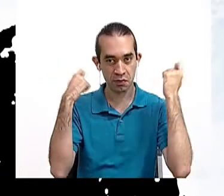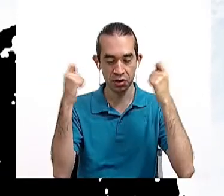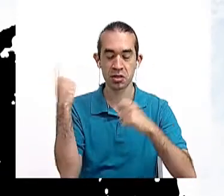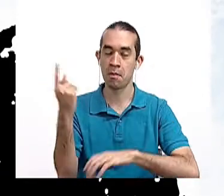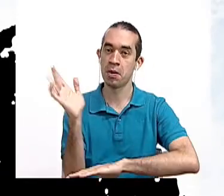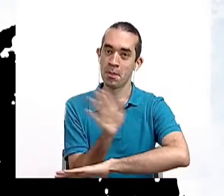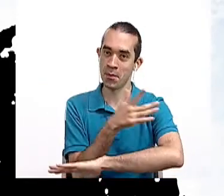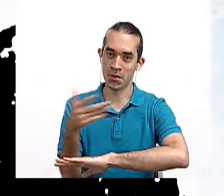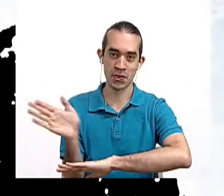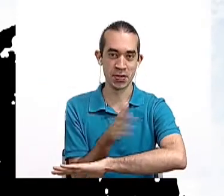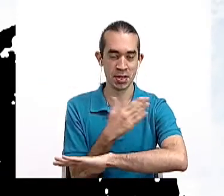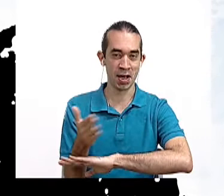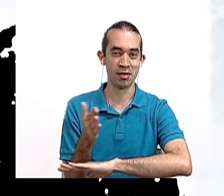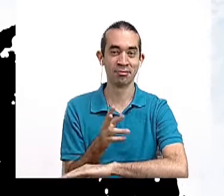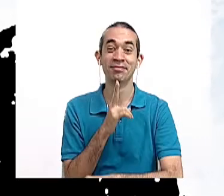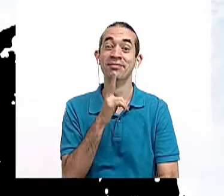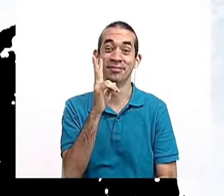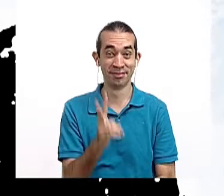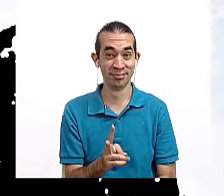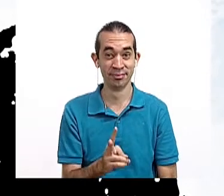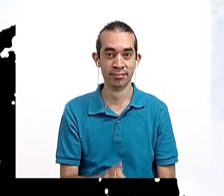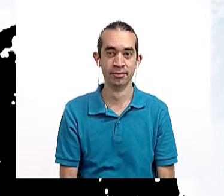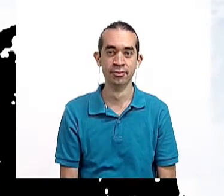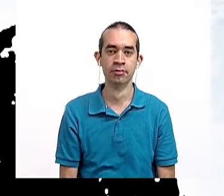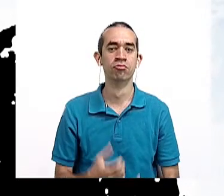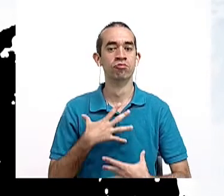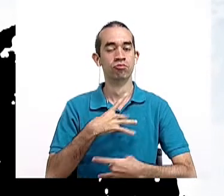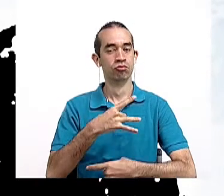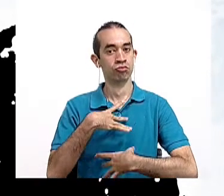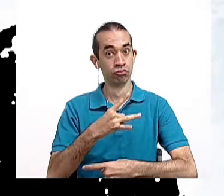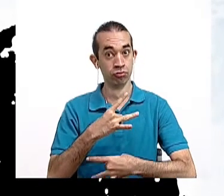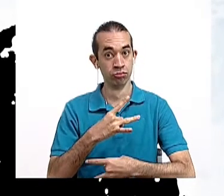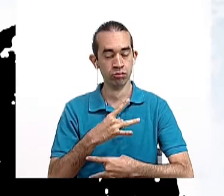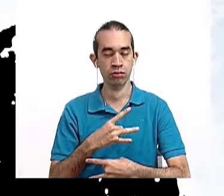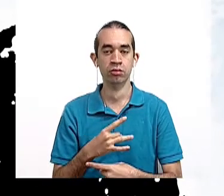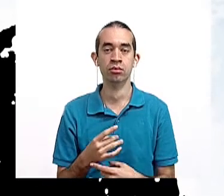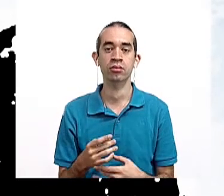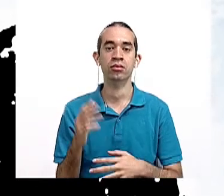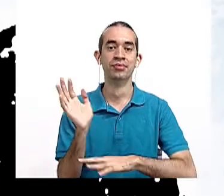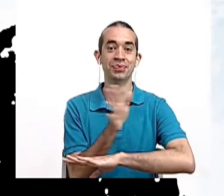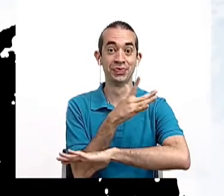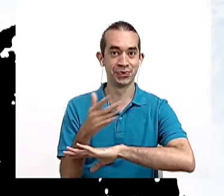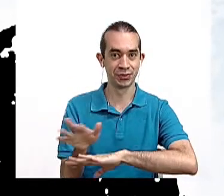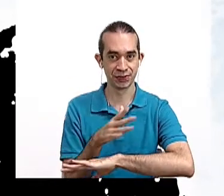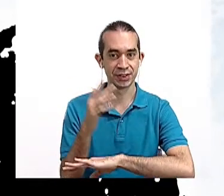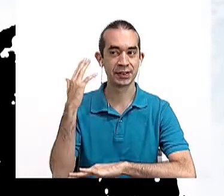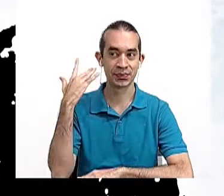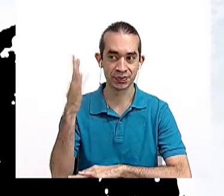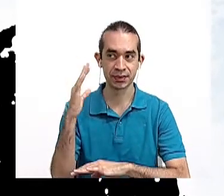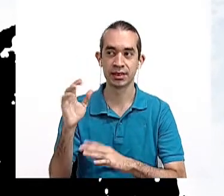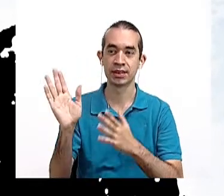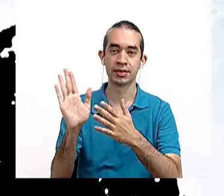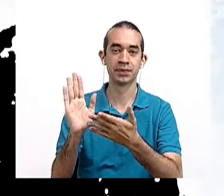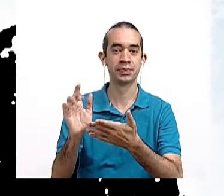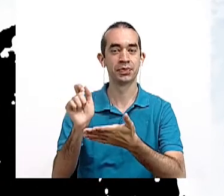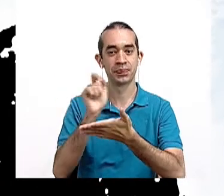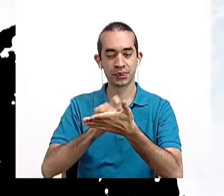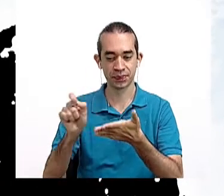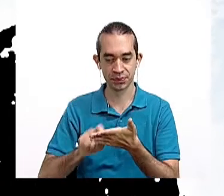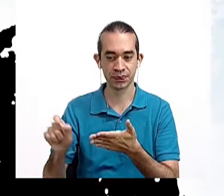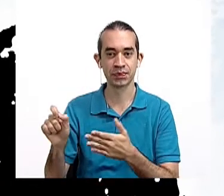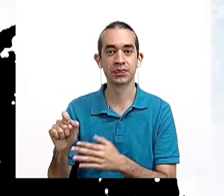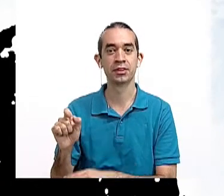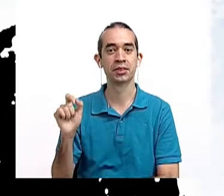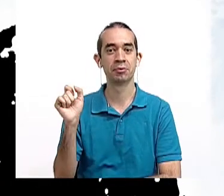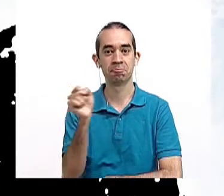de fondo. ¿Verdad que sí? Qué interesante, ¿verdad? Cómo la música y cómo las letras de las canciones pueden evocarnos